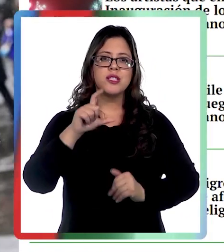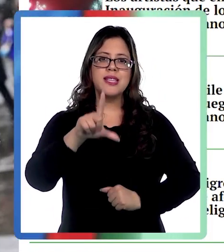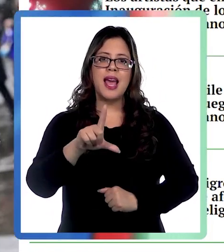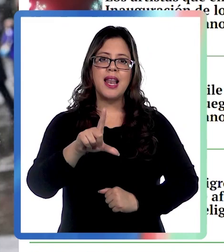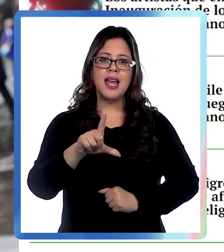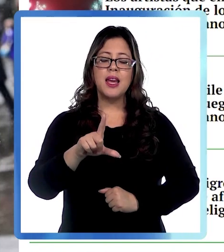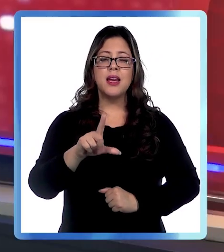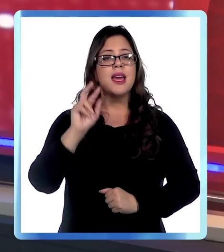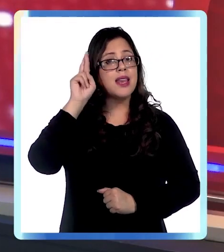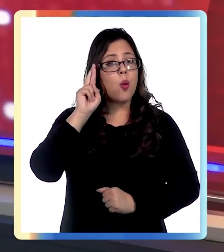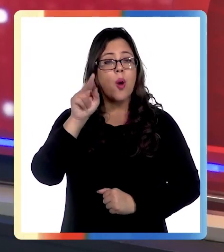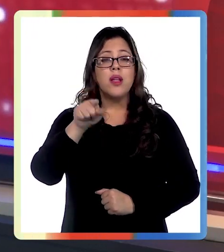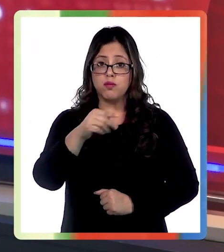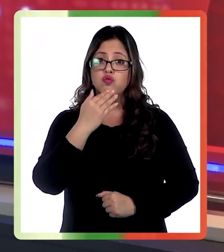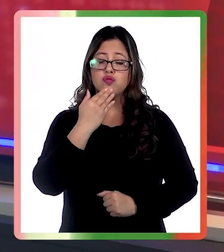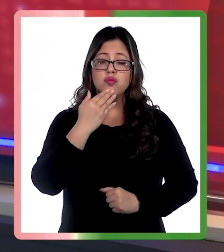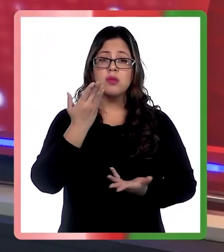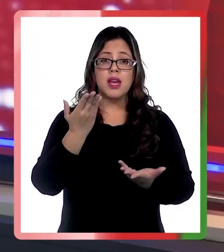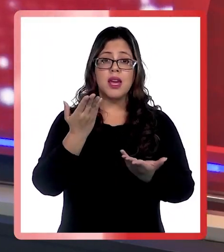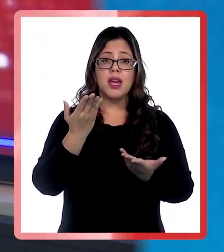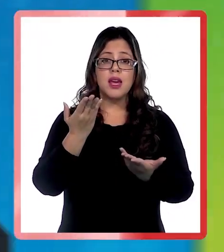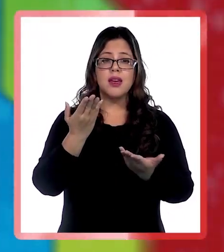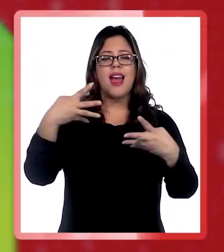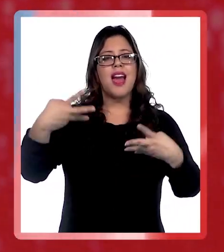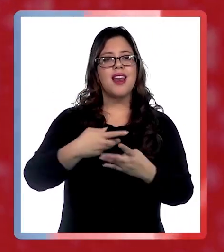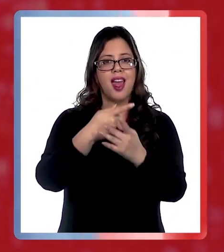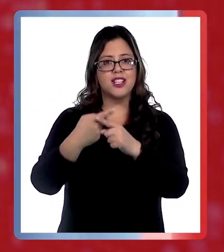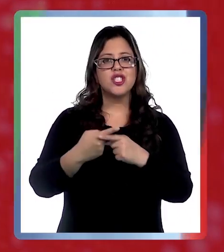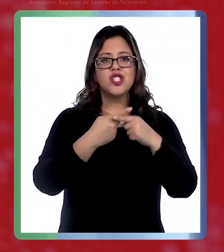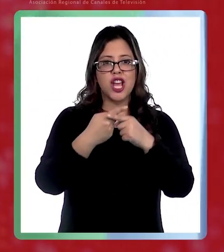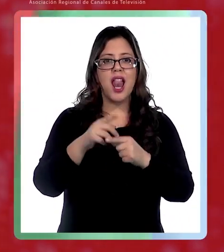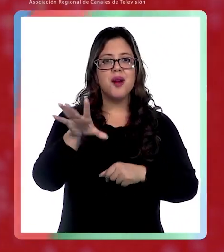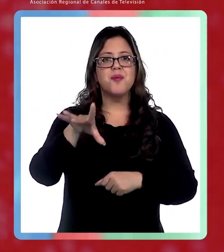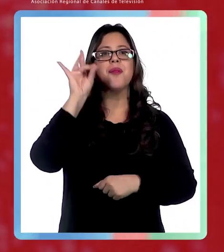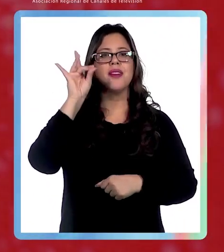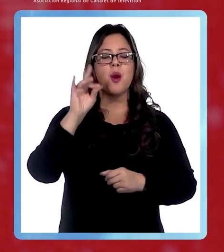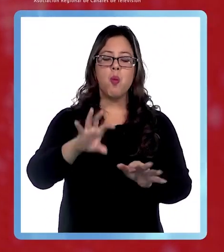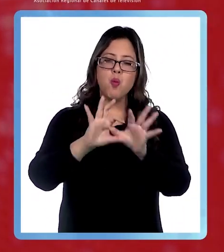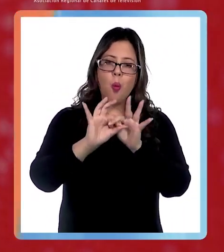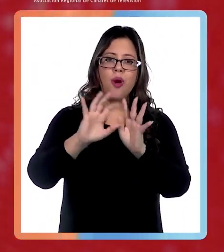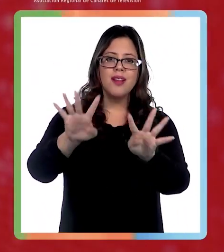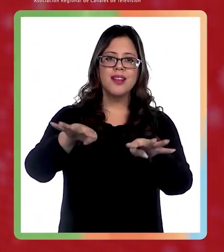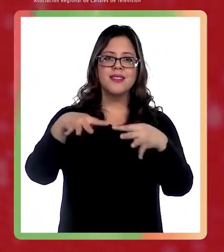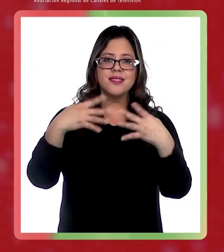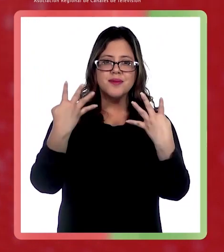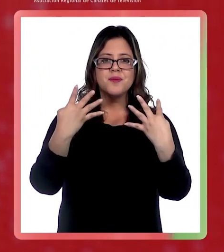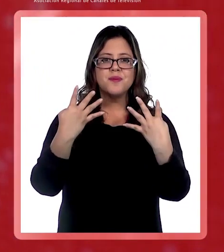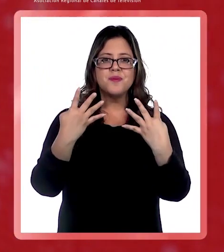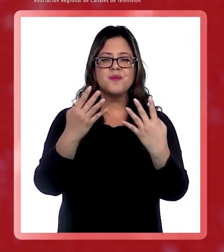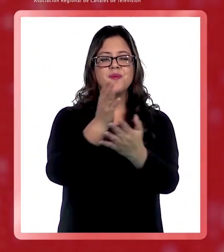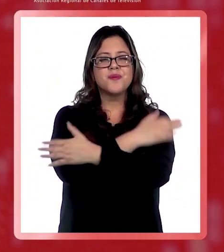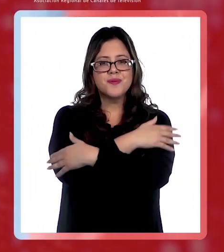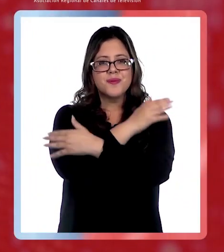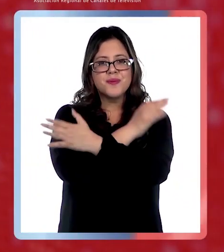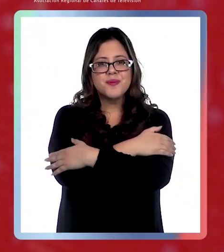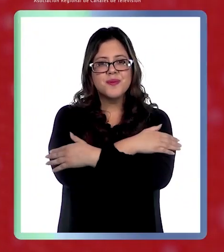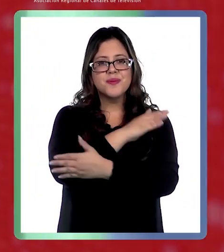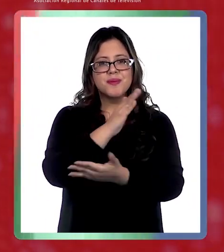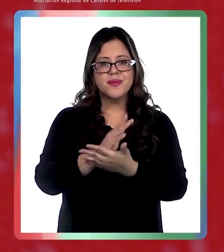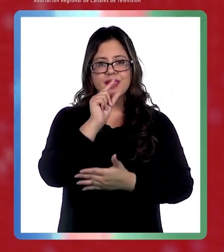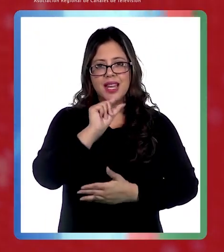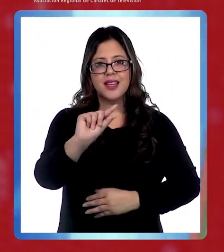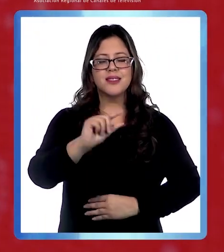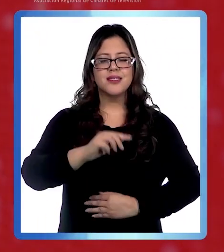www. portavoz noticias.cl y recuerde que también puede visitar nuestras redes sociales Muchísimas gracias por